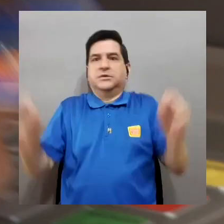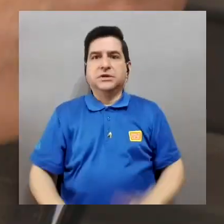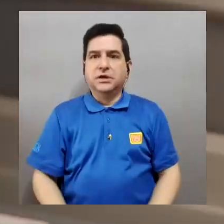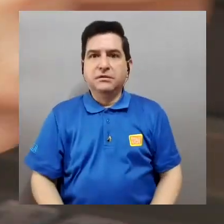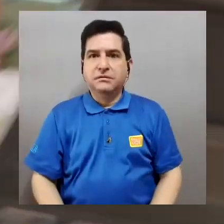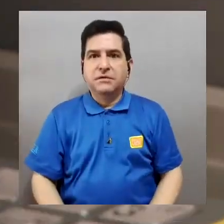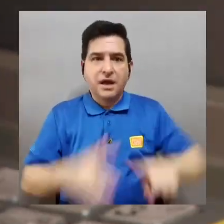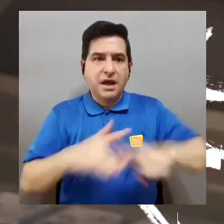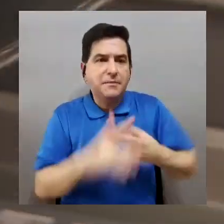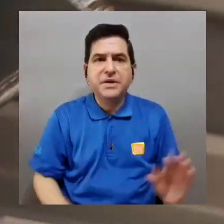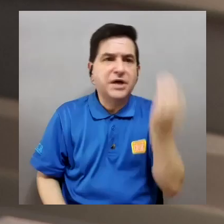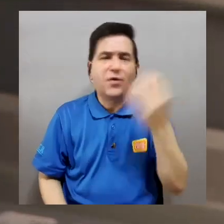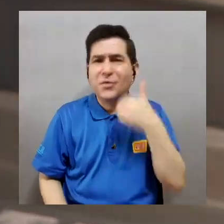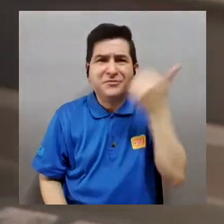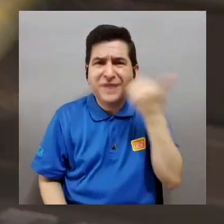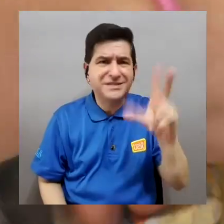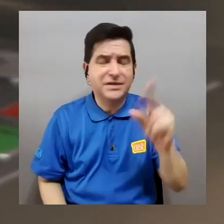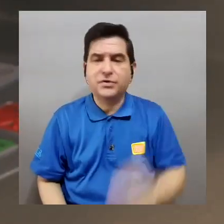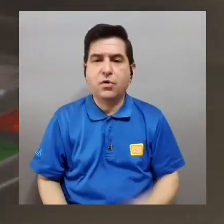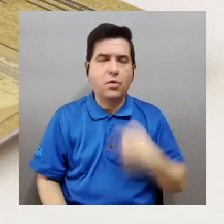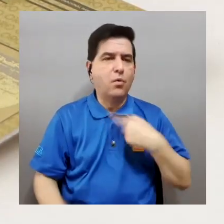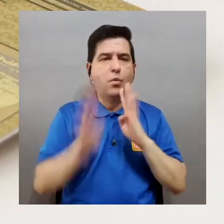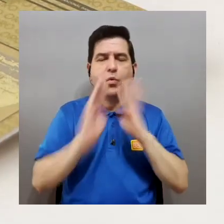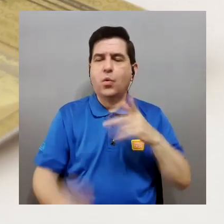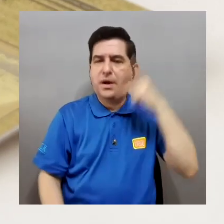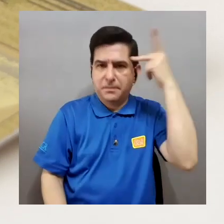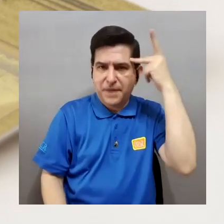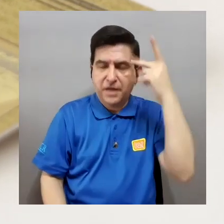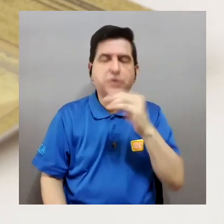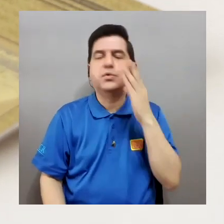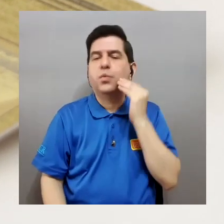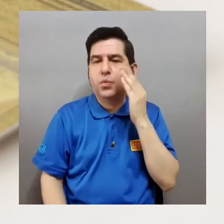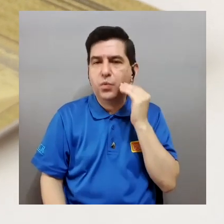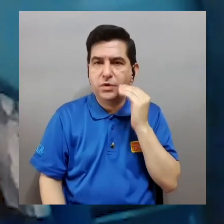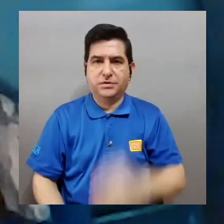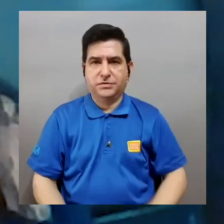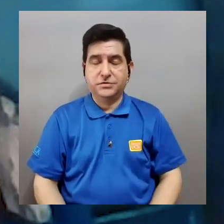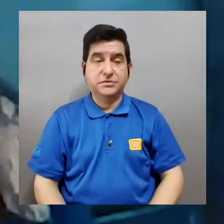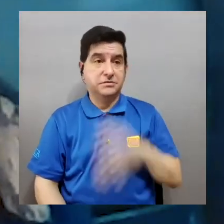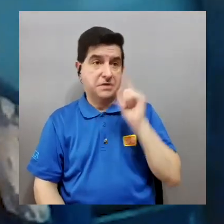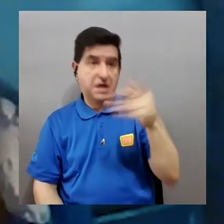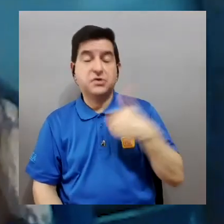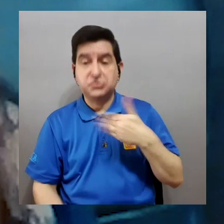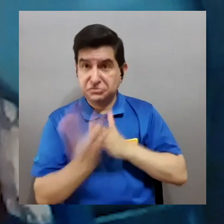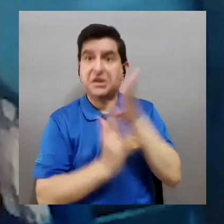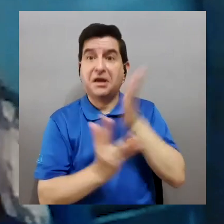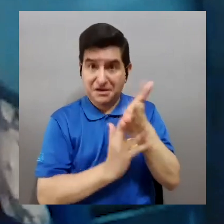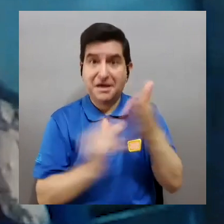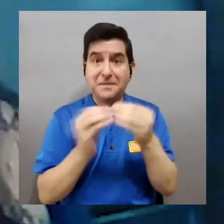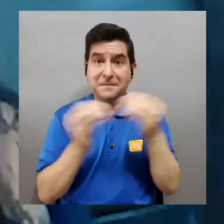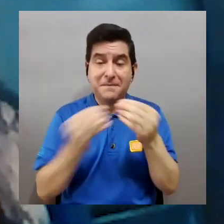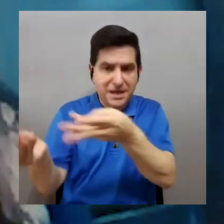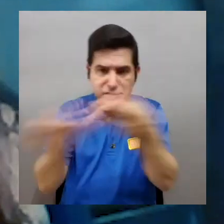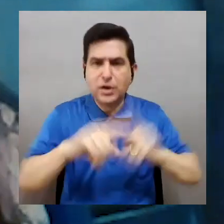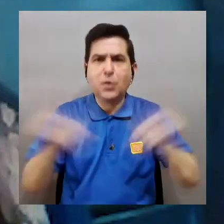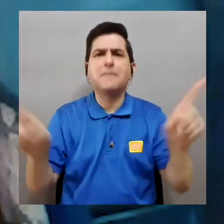empezar desde tan joven, tan fácil. Cuando uno habla con nuestros padres o con nuestros abuelos, ellos tenían más acceso, había más suelo,